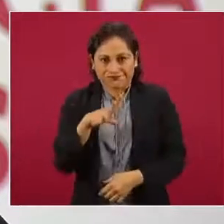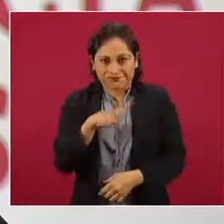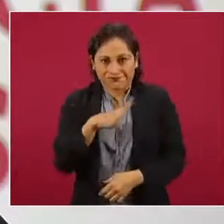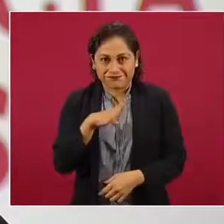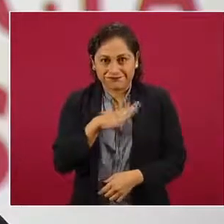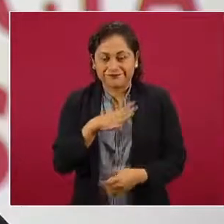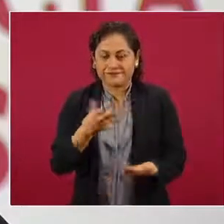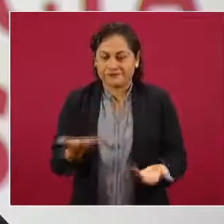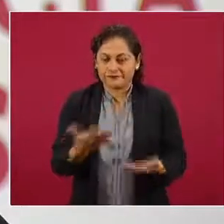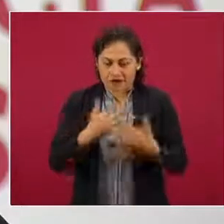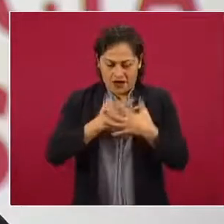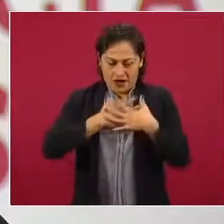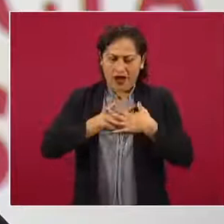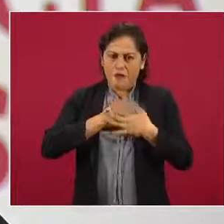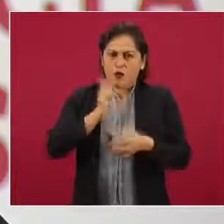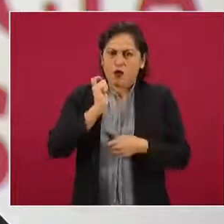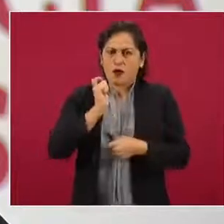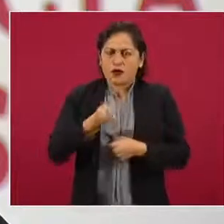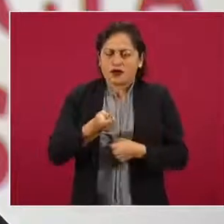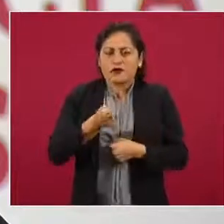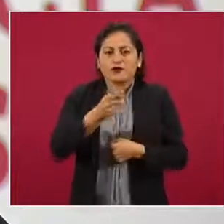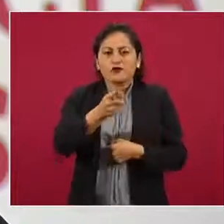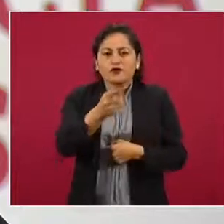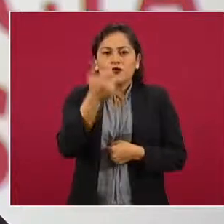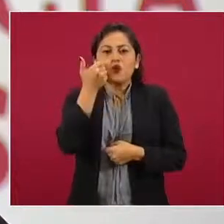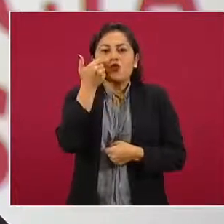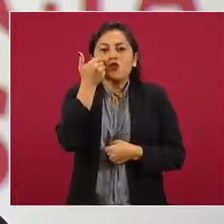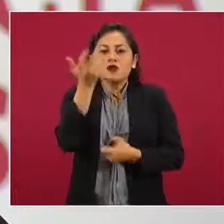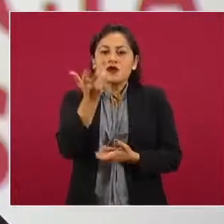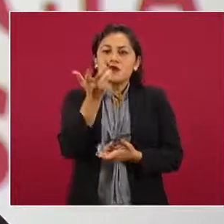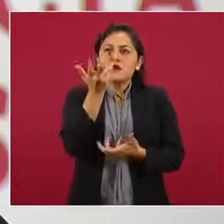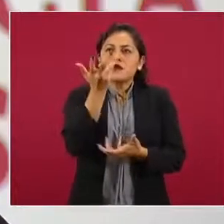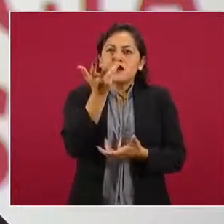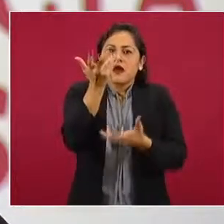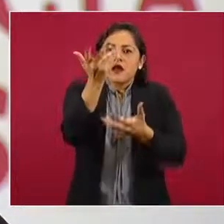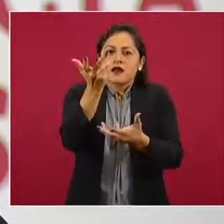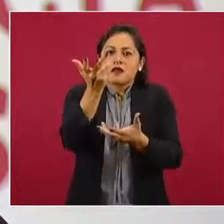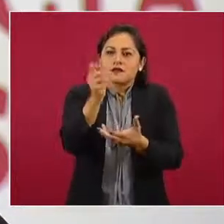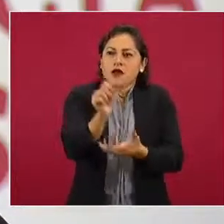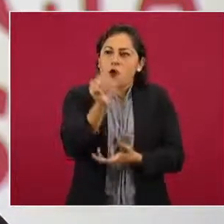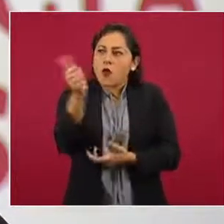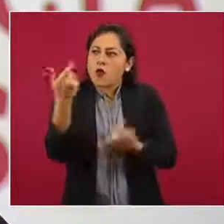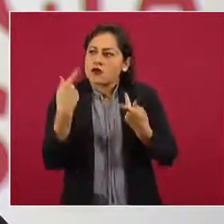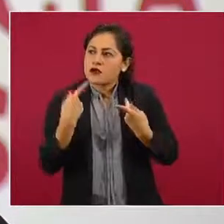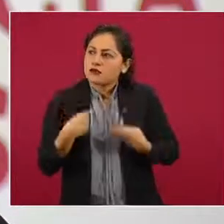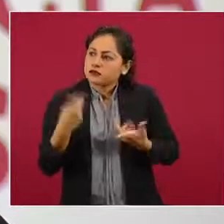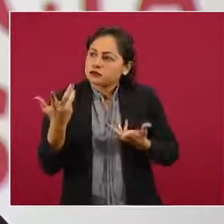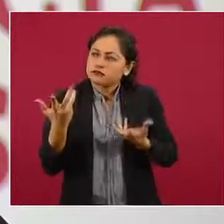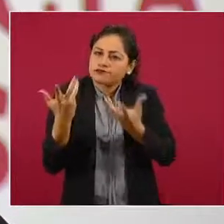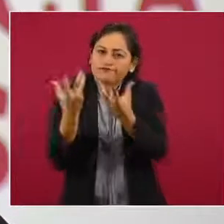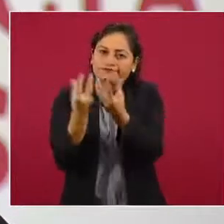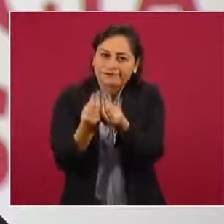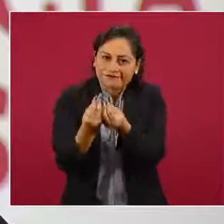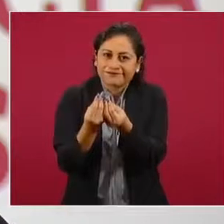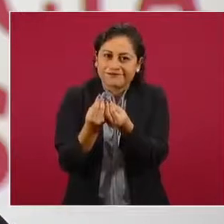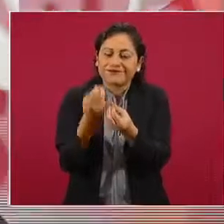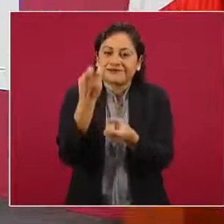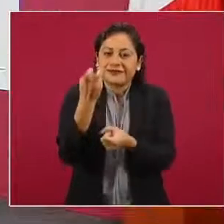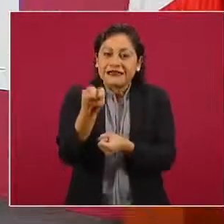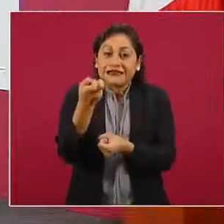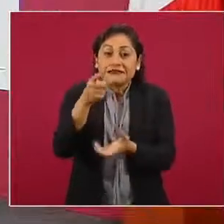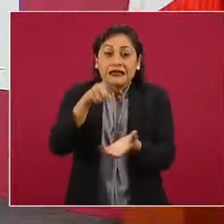El amor es el anhelo de integración de tu propia persona y de ésta con los demás. Es la brújula y el